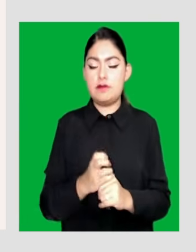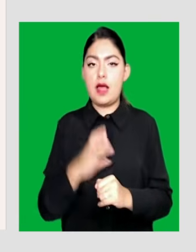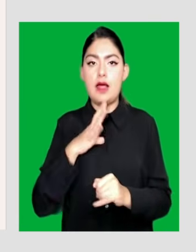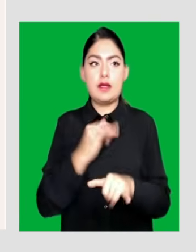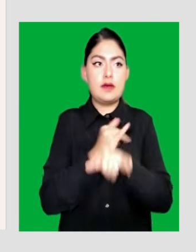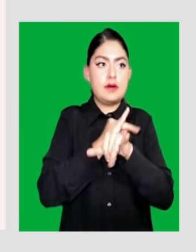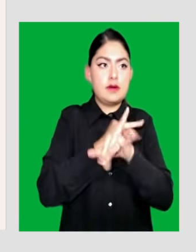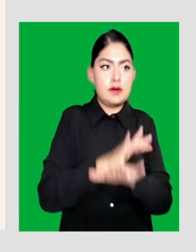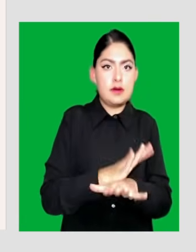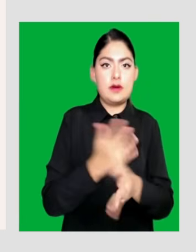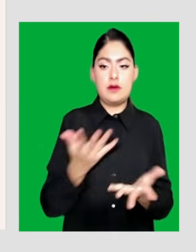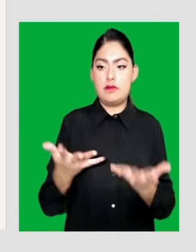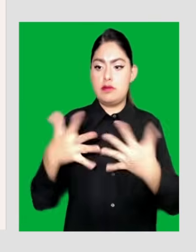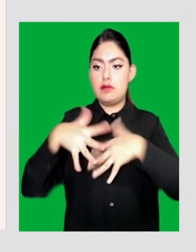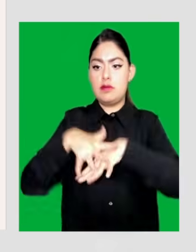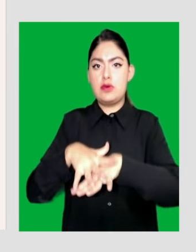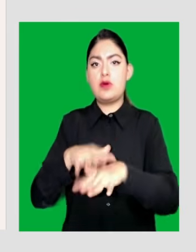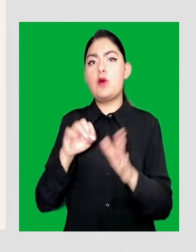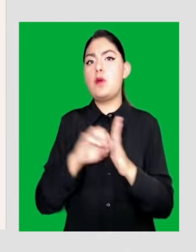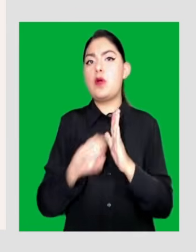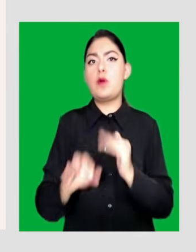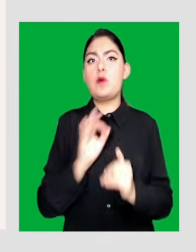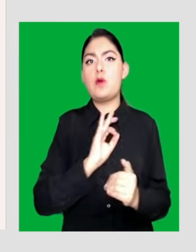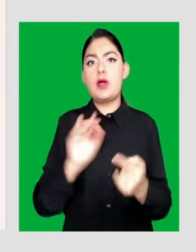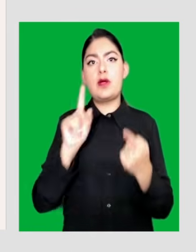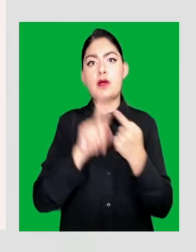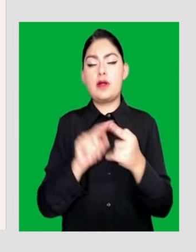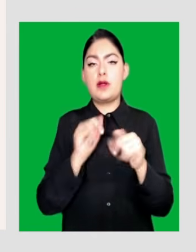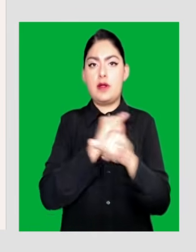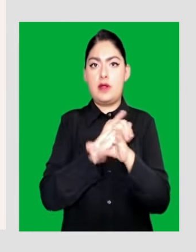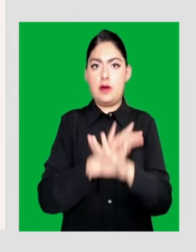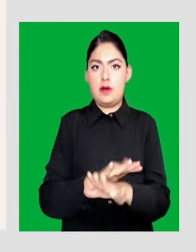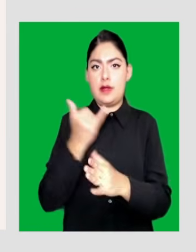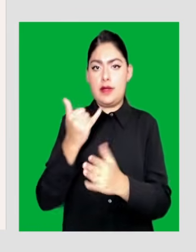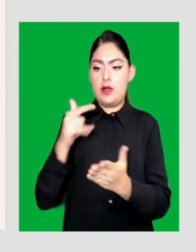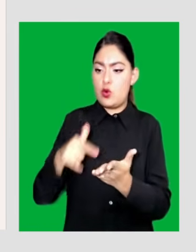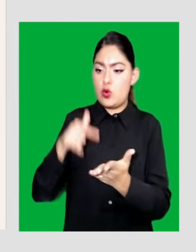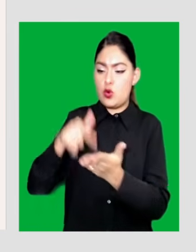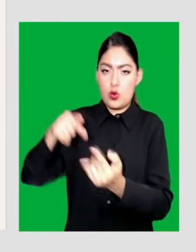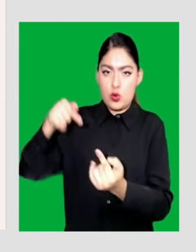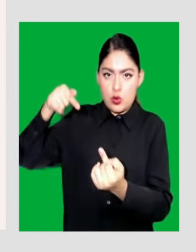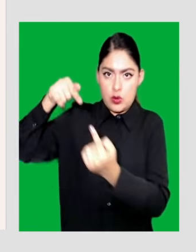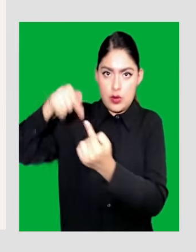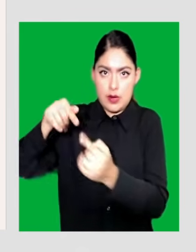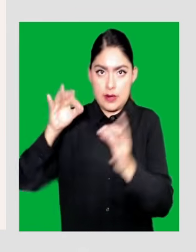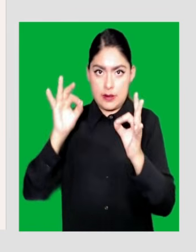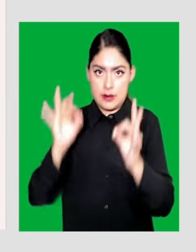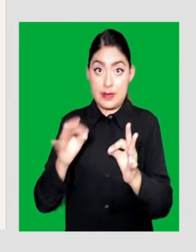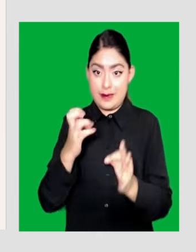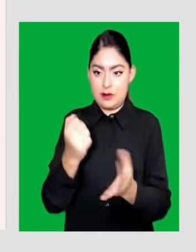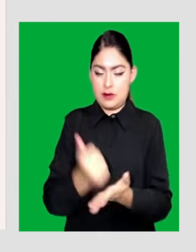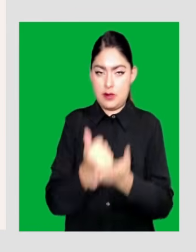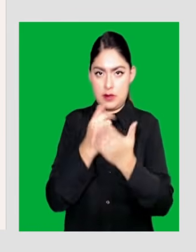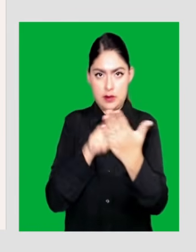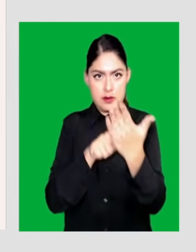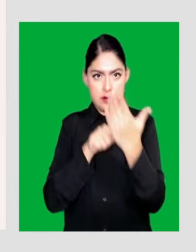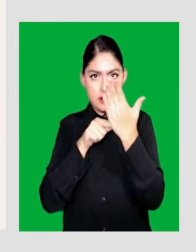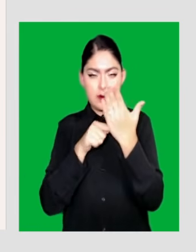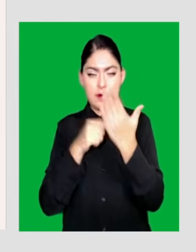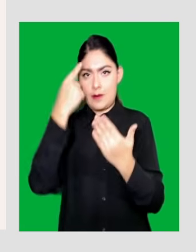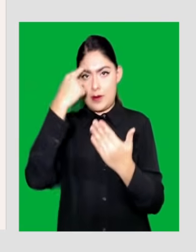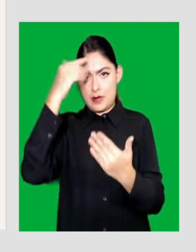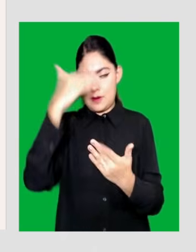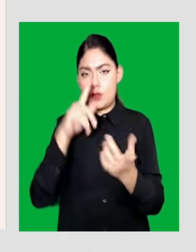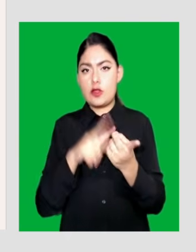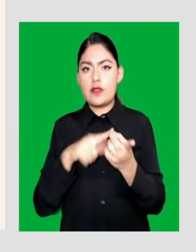cualquier característica con una ubicación específica en la Tierra. Estos datos son como las piezas del rompecabezas que nos